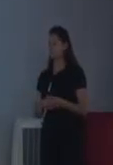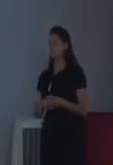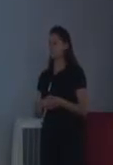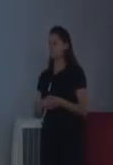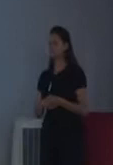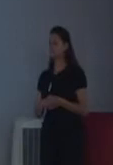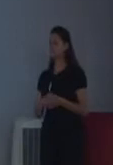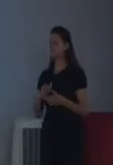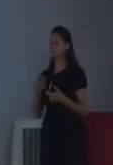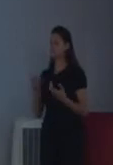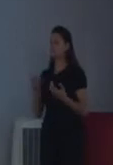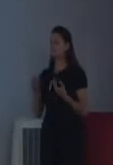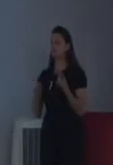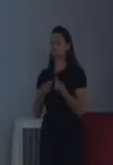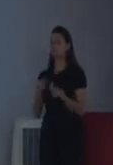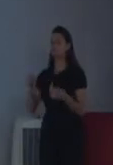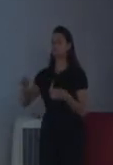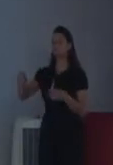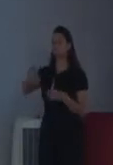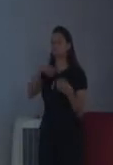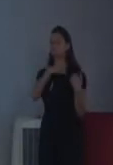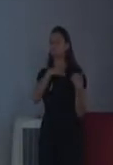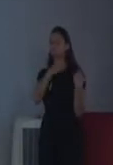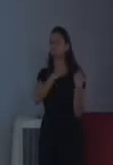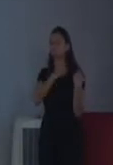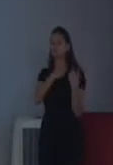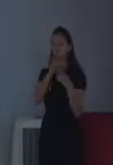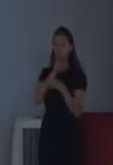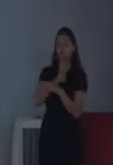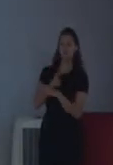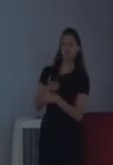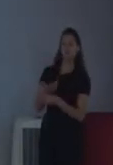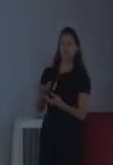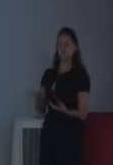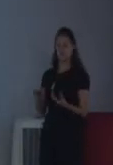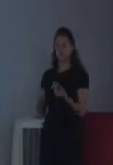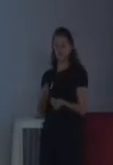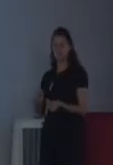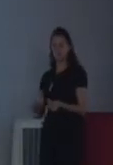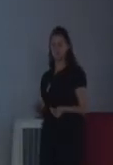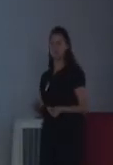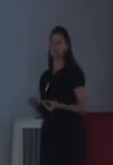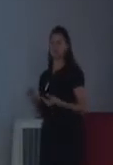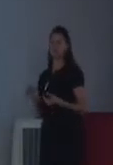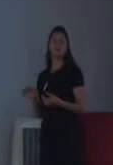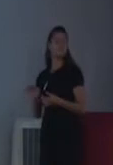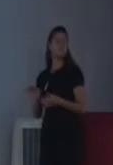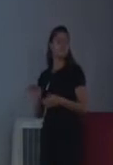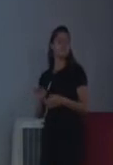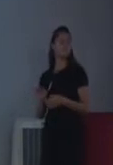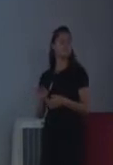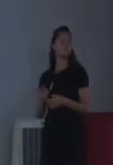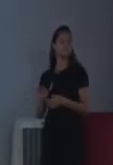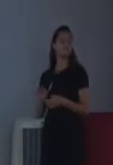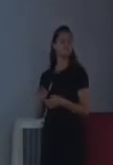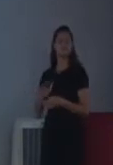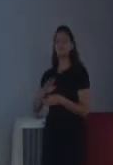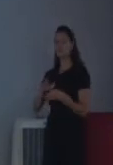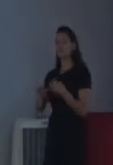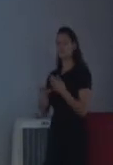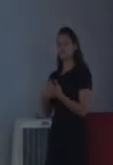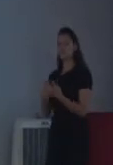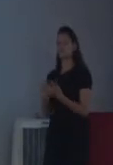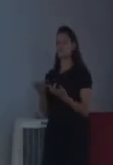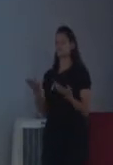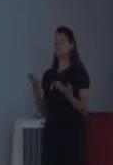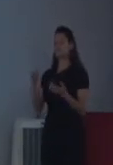en este momento los medios de control, ¿sí?, cómo van a jugar en este momento todos los